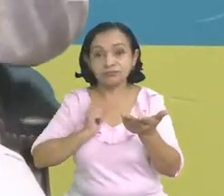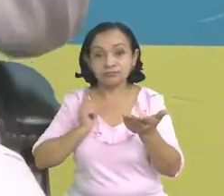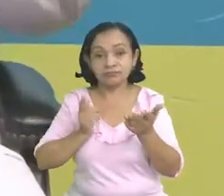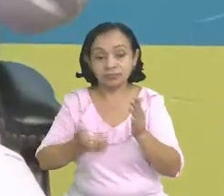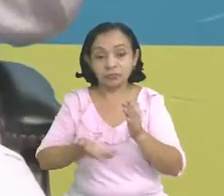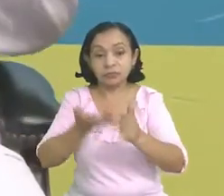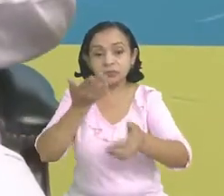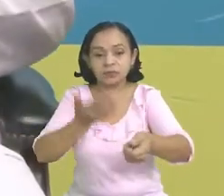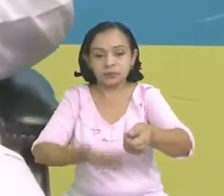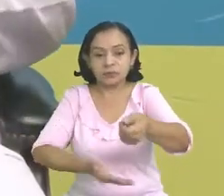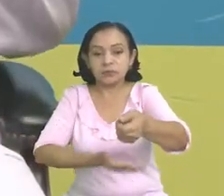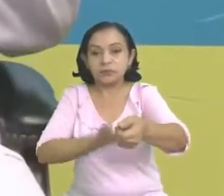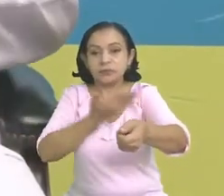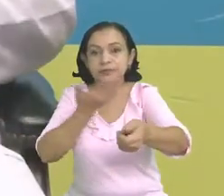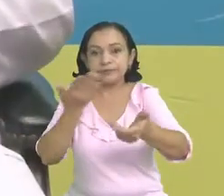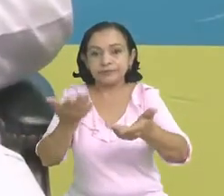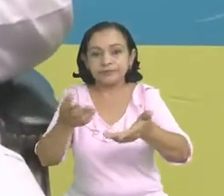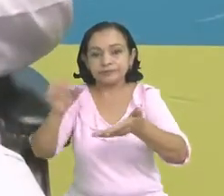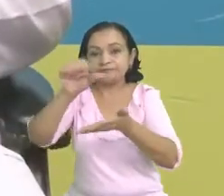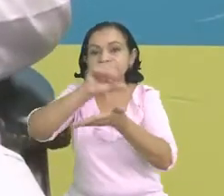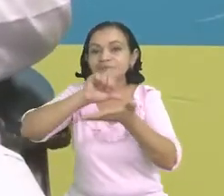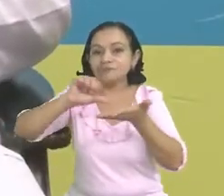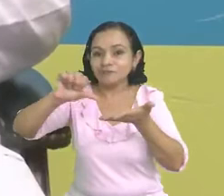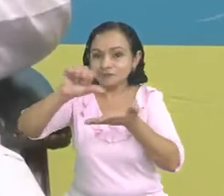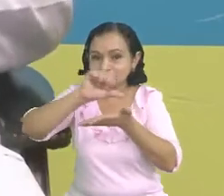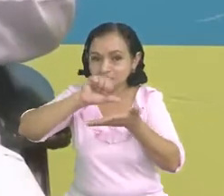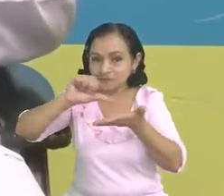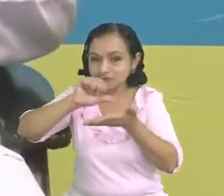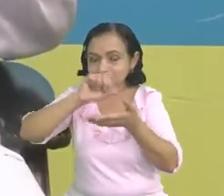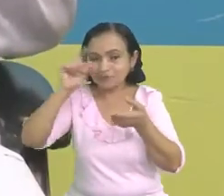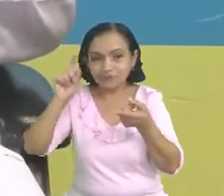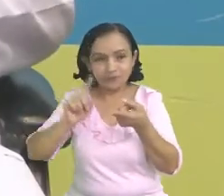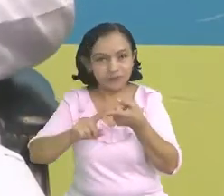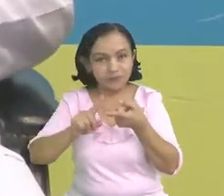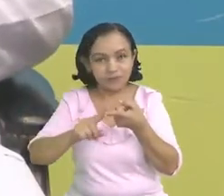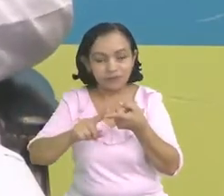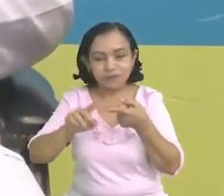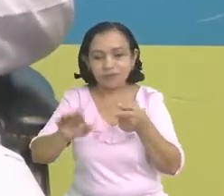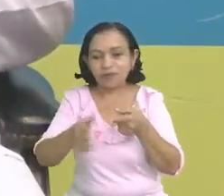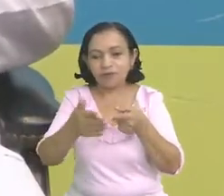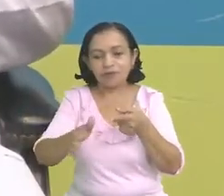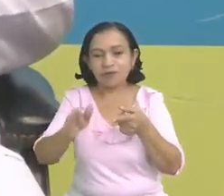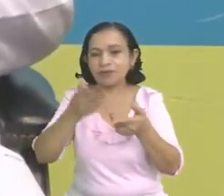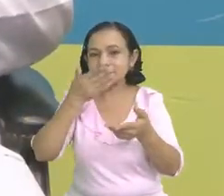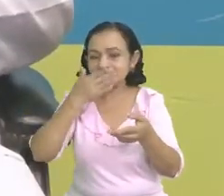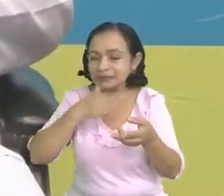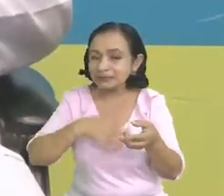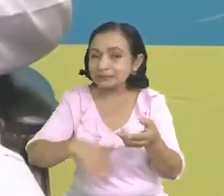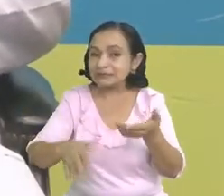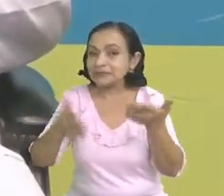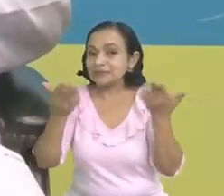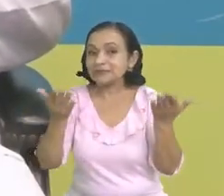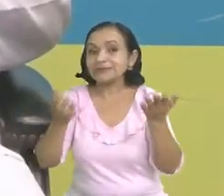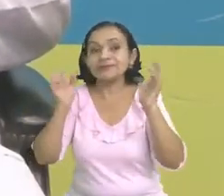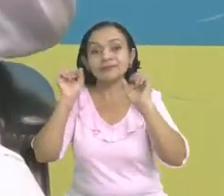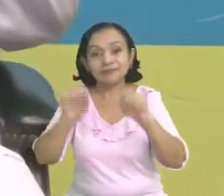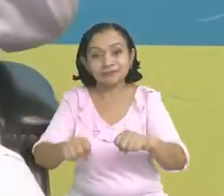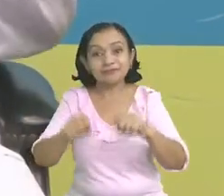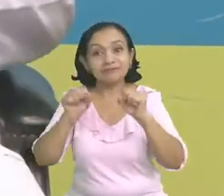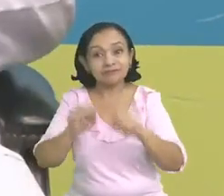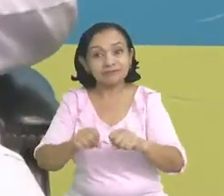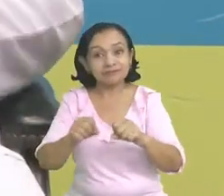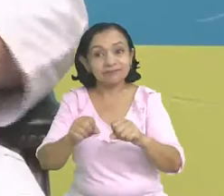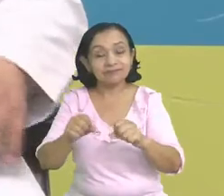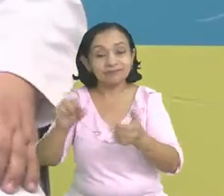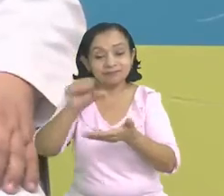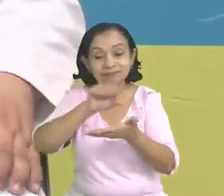la presión. Así como el uso de aceite, ¿ya?, hacer las cosas fritas, en este caso, también pueden hacer. El uso